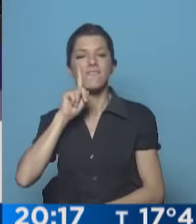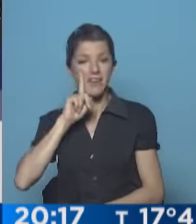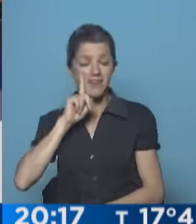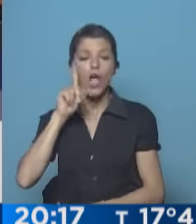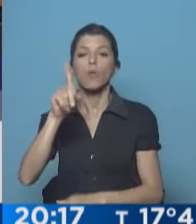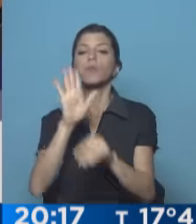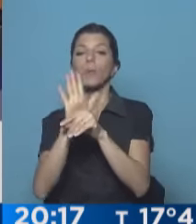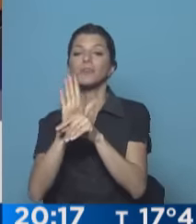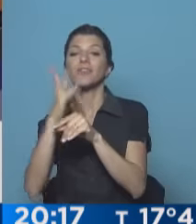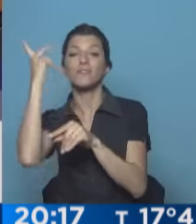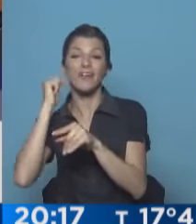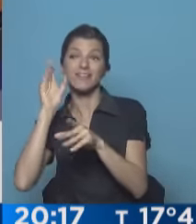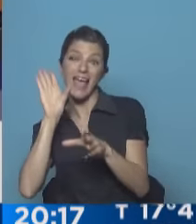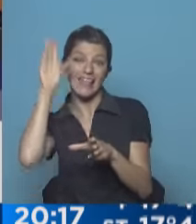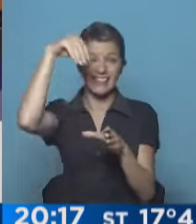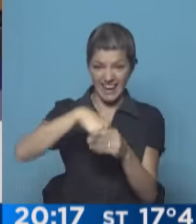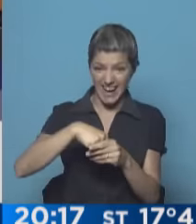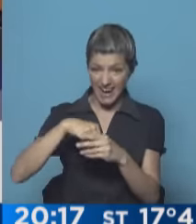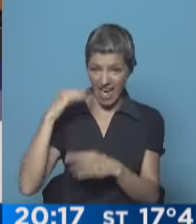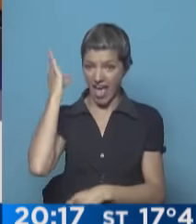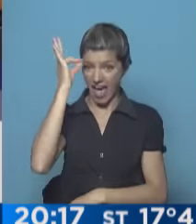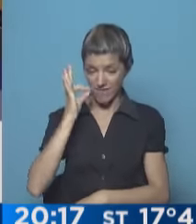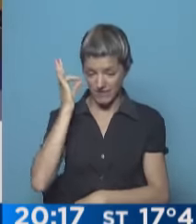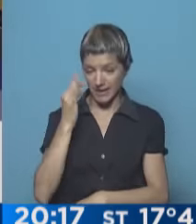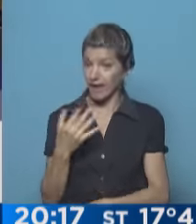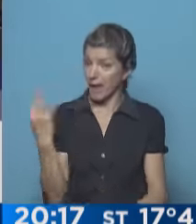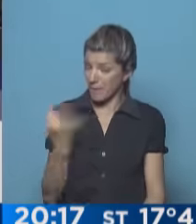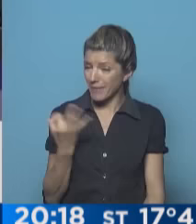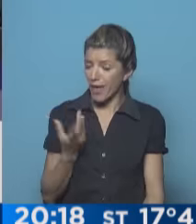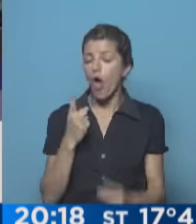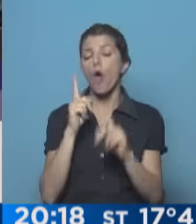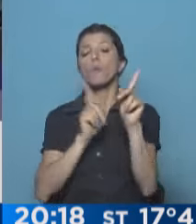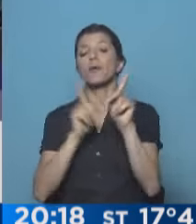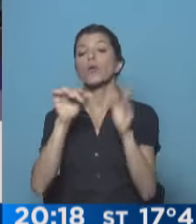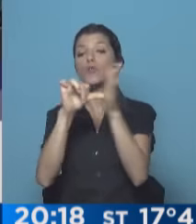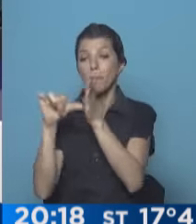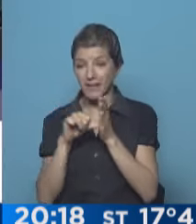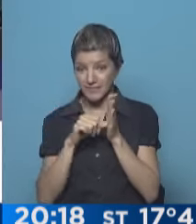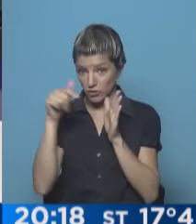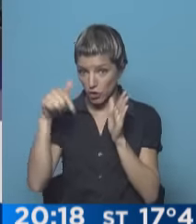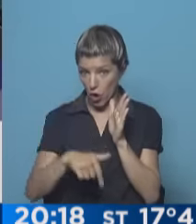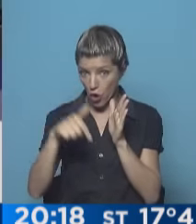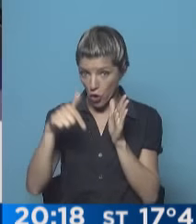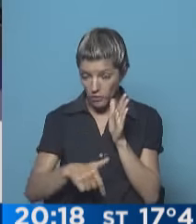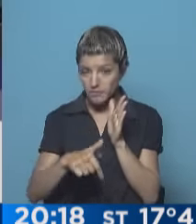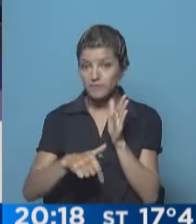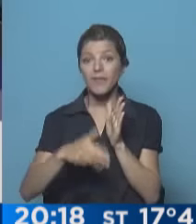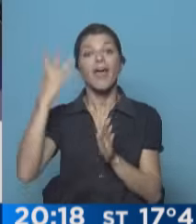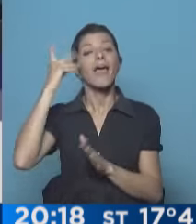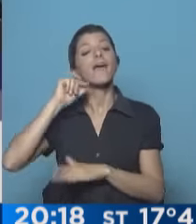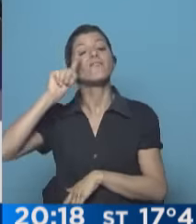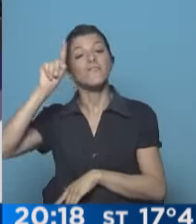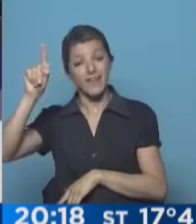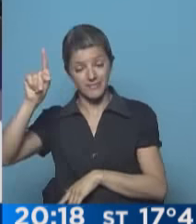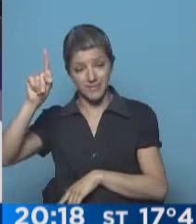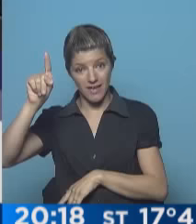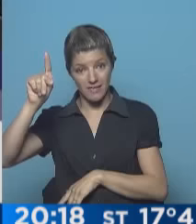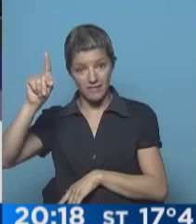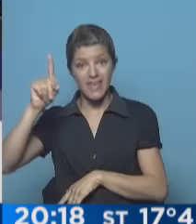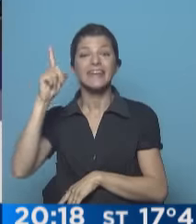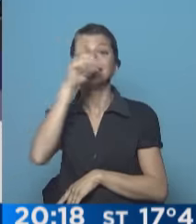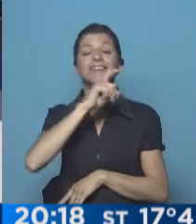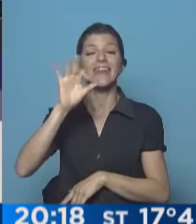parte de África. Y es verdad, porque hay países, hoy países constituidos, donde Francia estuvo más de